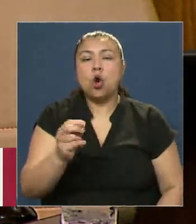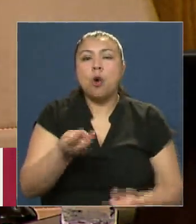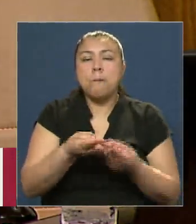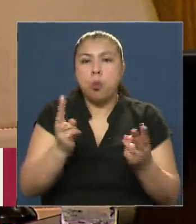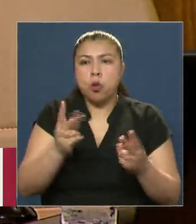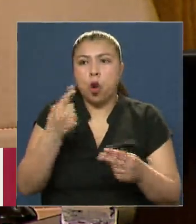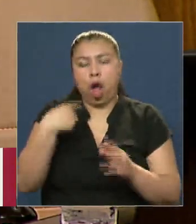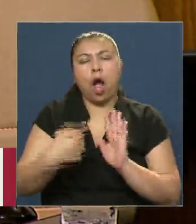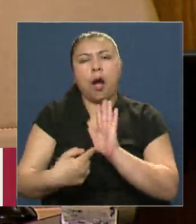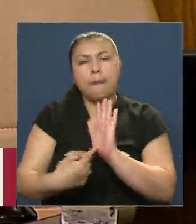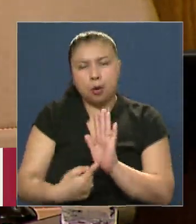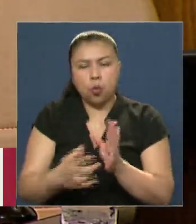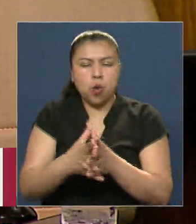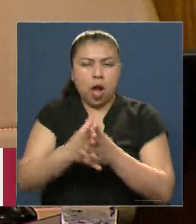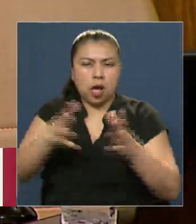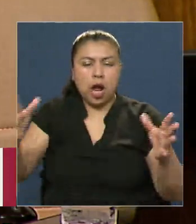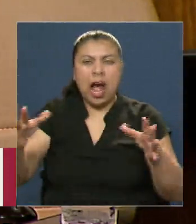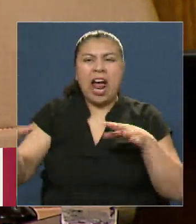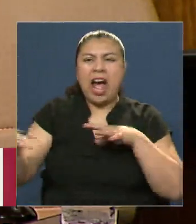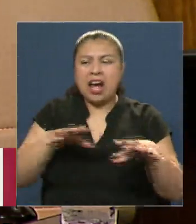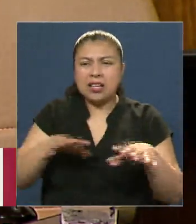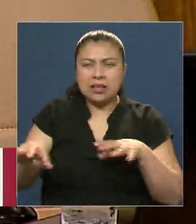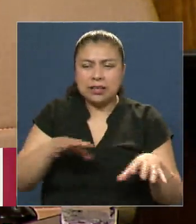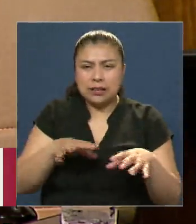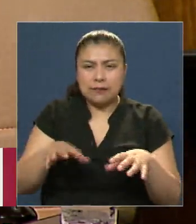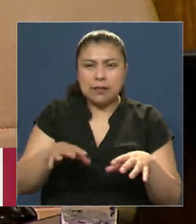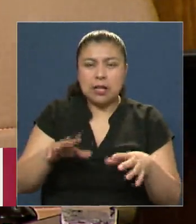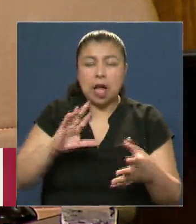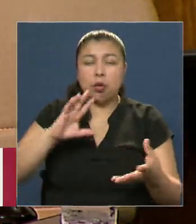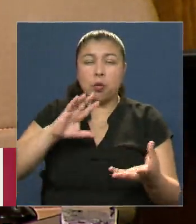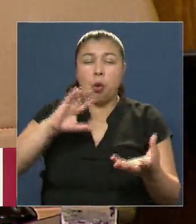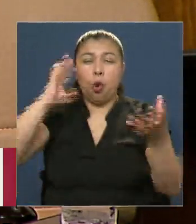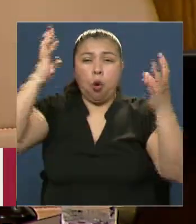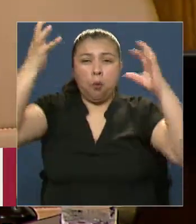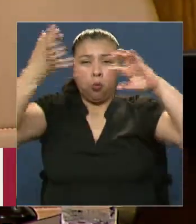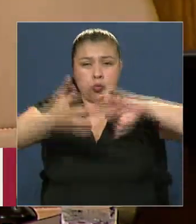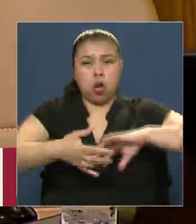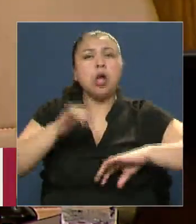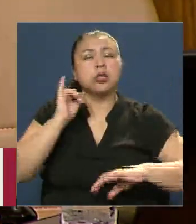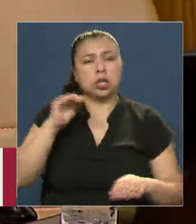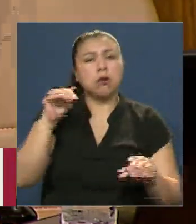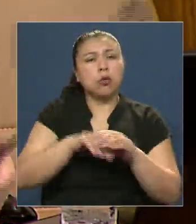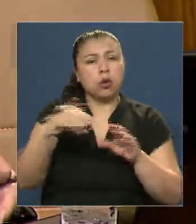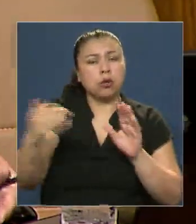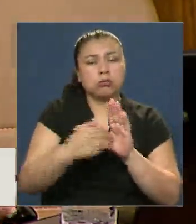haya una gran actividad a nivel mundial. Por eso vamos a votar a favor. He dicho.